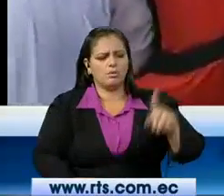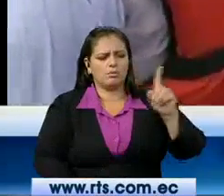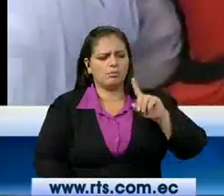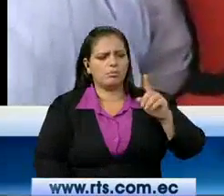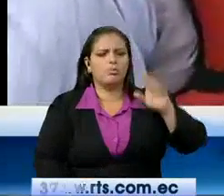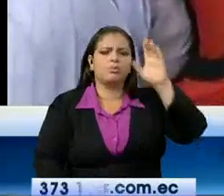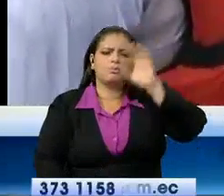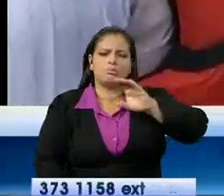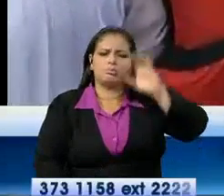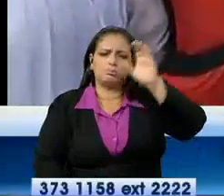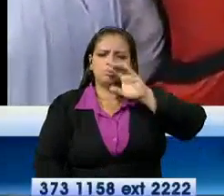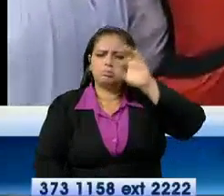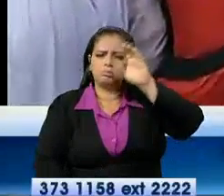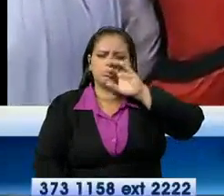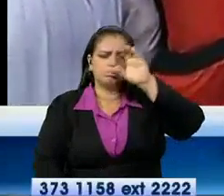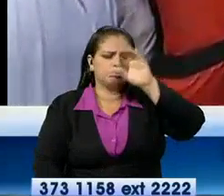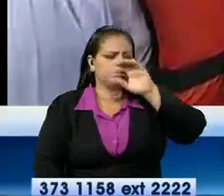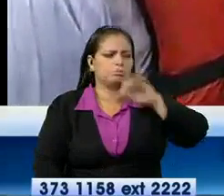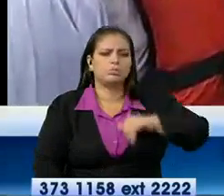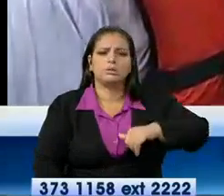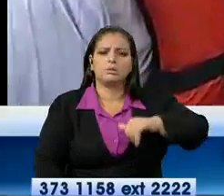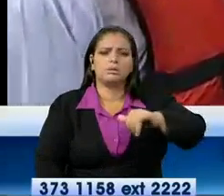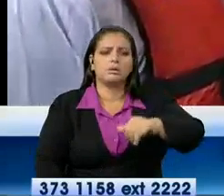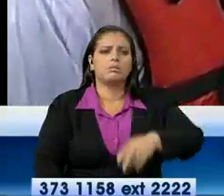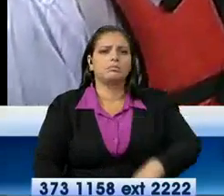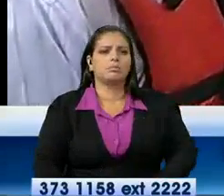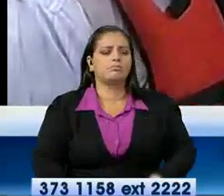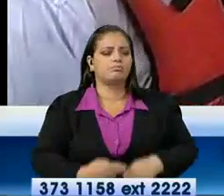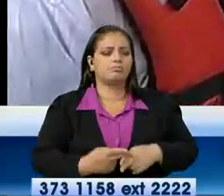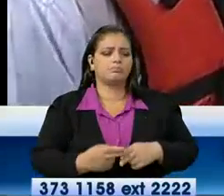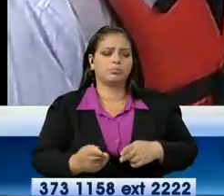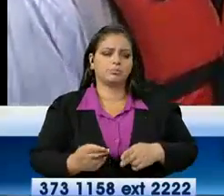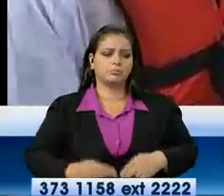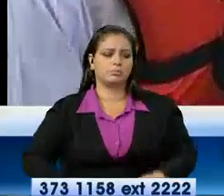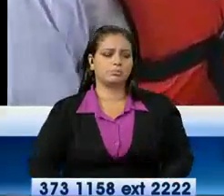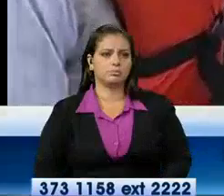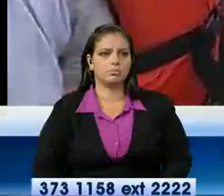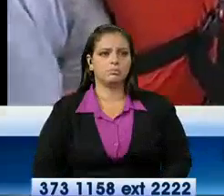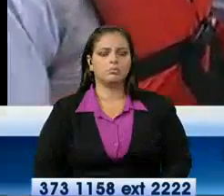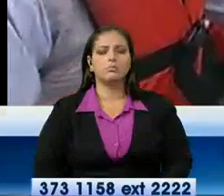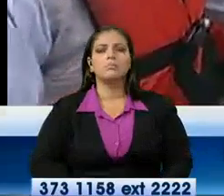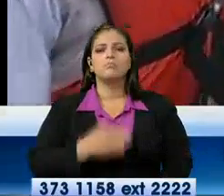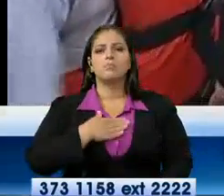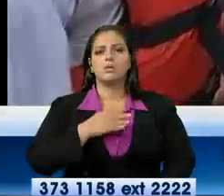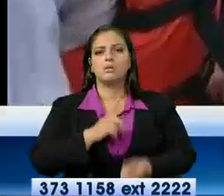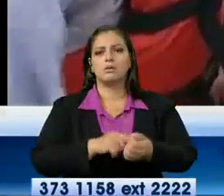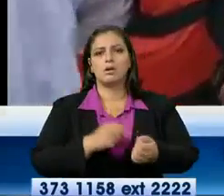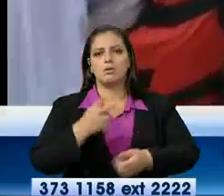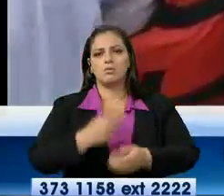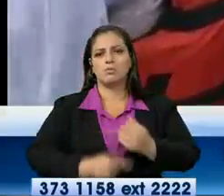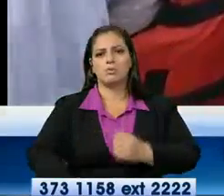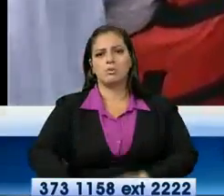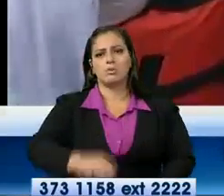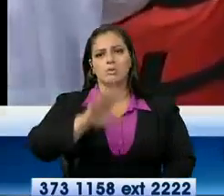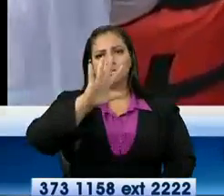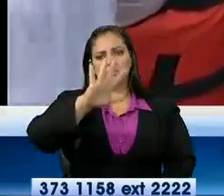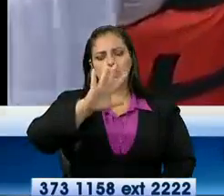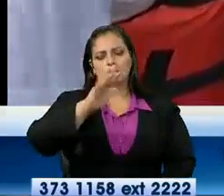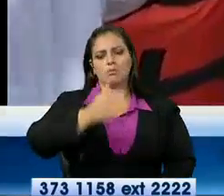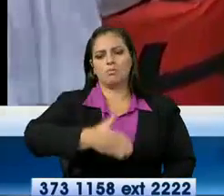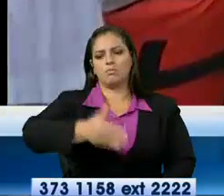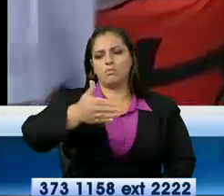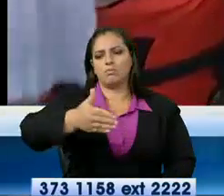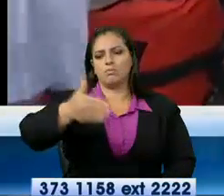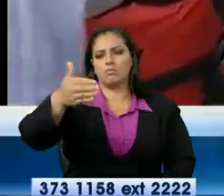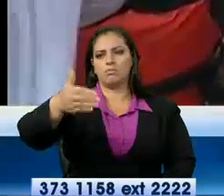y pronto. ¿Cuántos hijos tiene tu hermano? Tiene 5 hijos. El mayor de 18 y la menor de 5. La menor